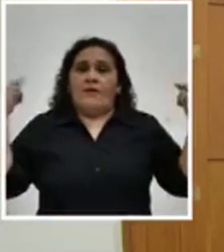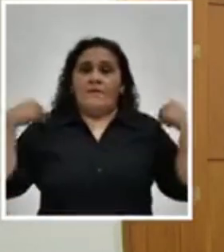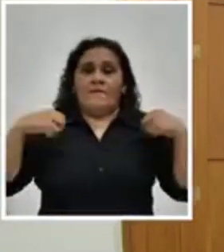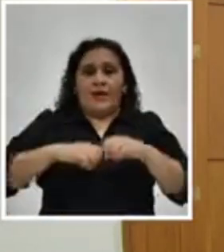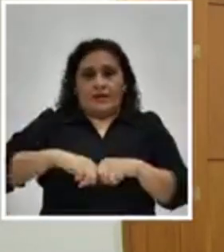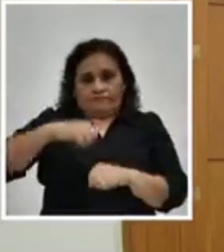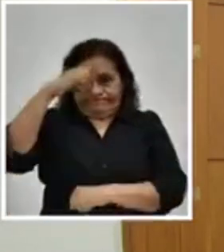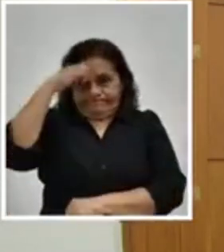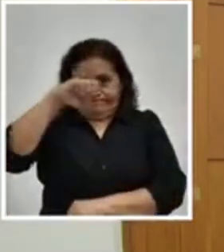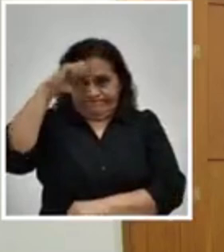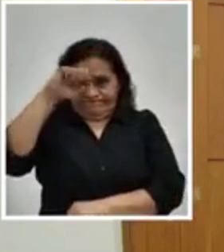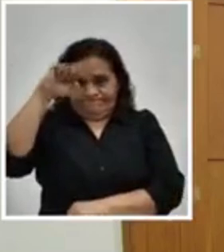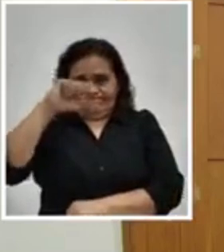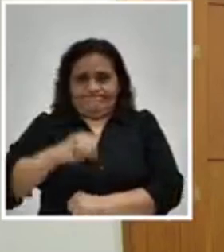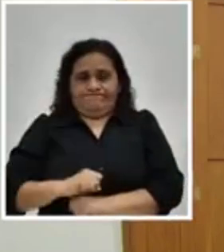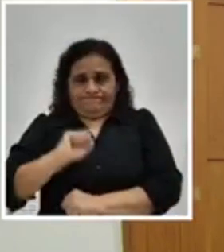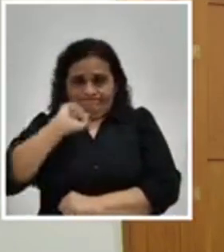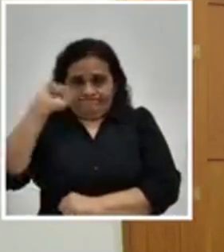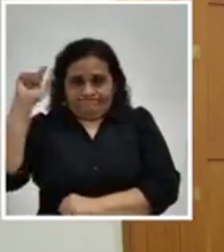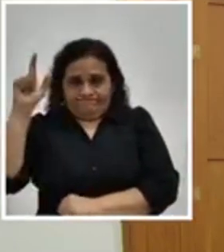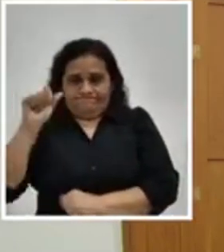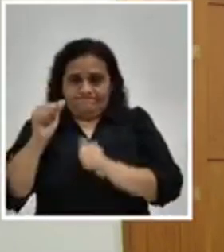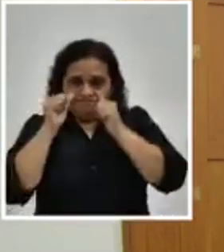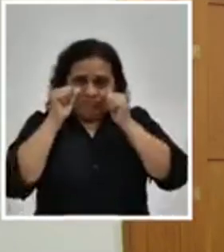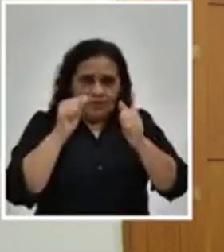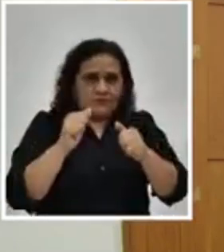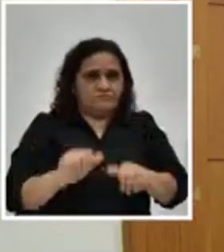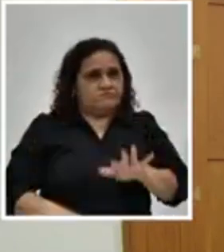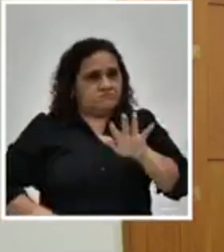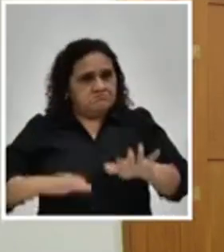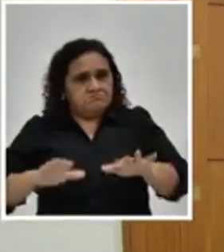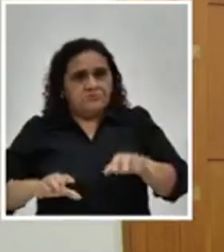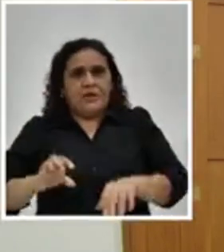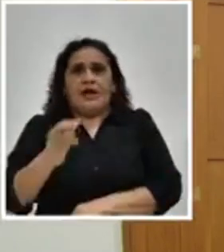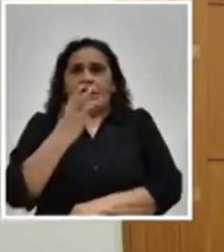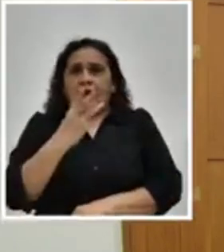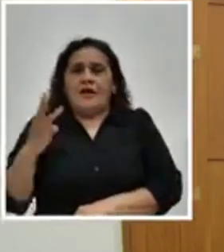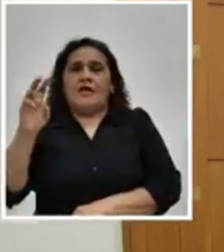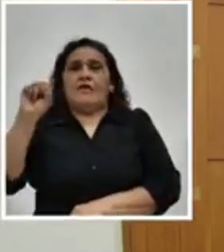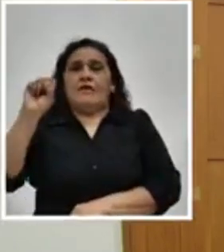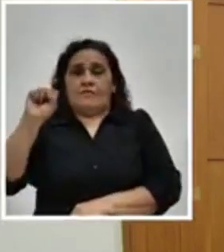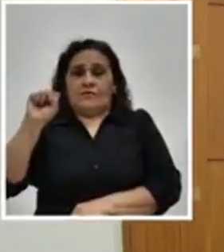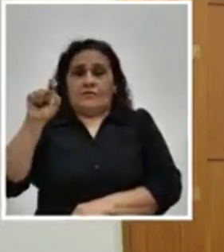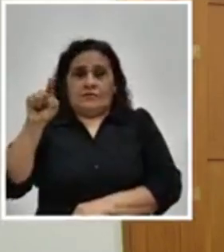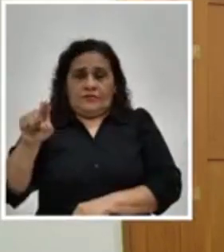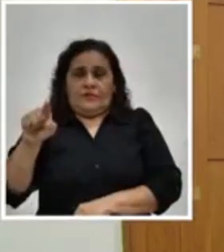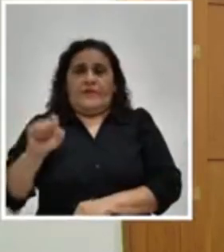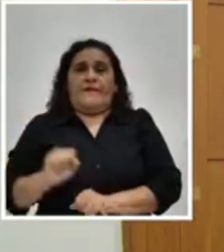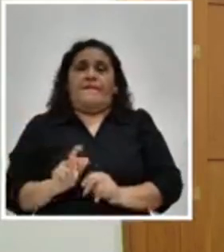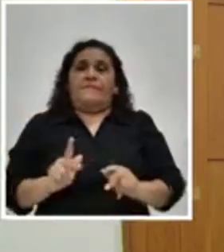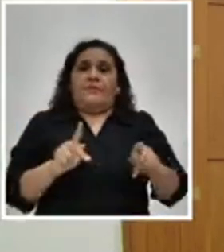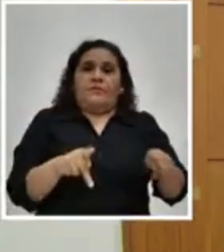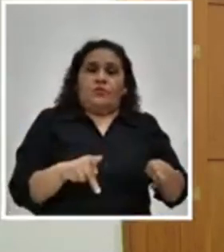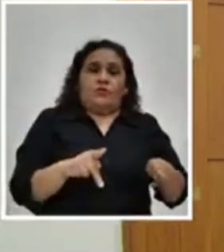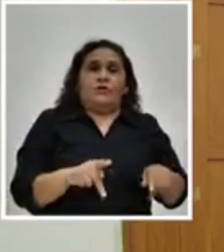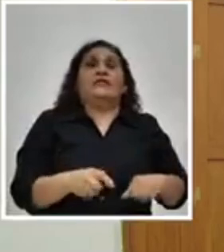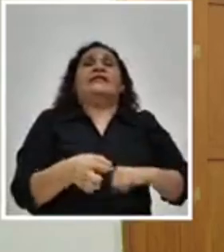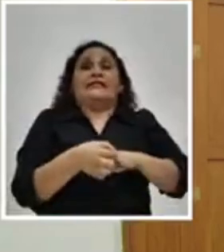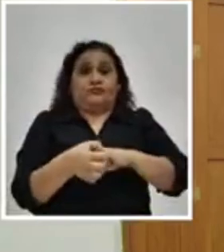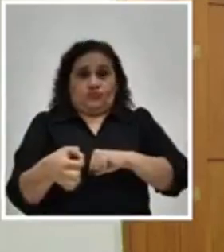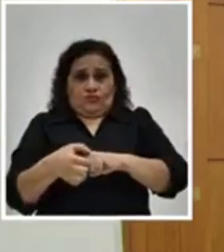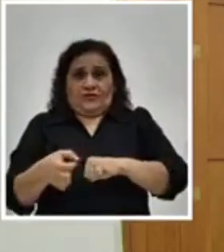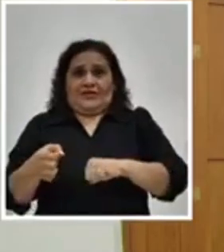profesionalismo que atienden aproximadamente a 360 ciudadanos de la cabecera de Progreso y de sus comisarías.